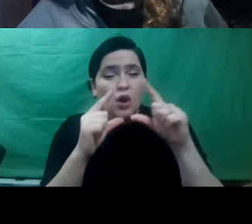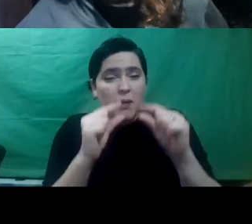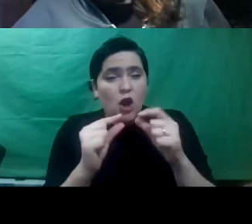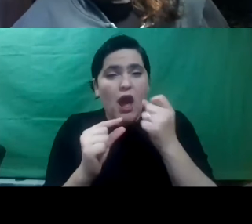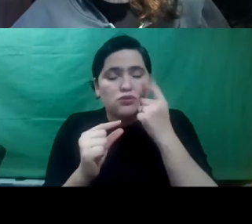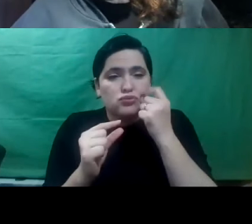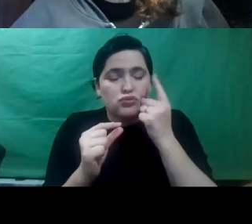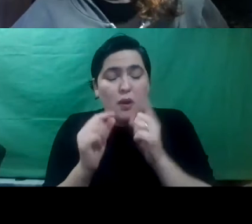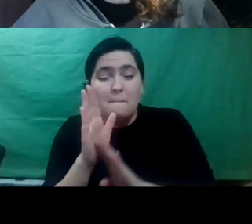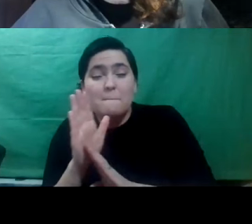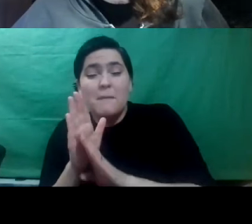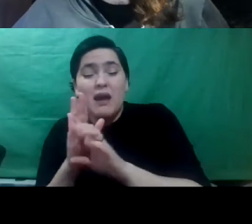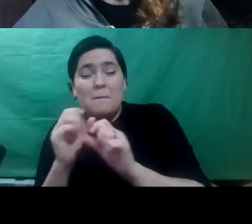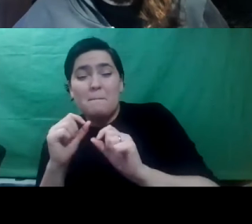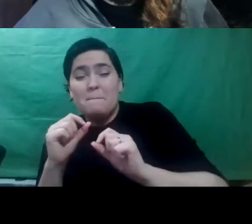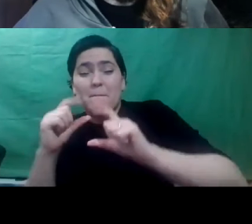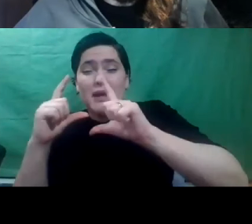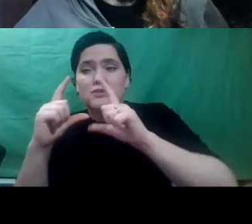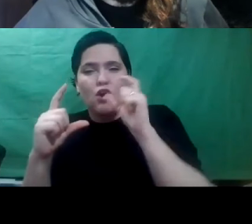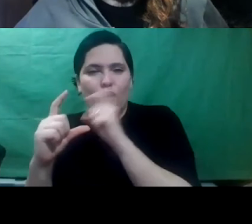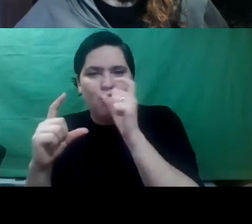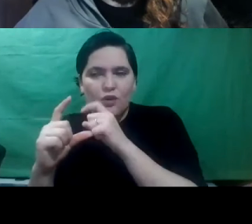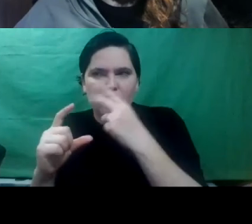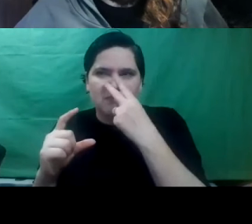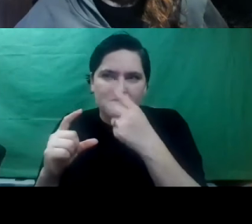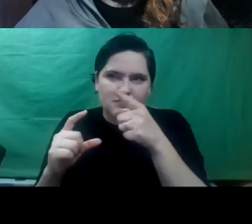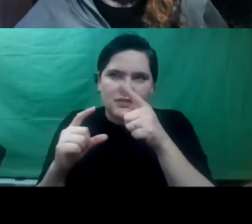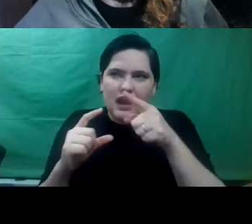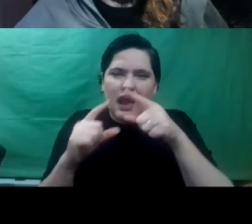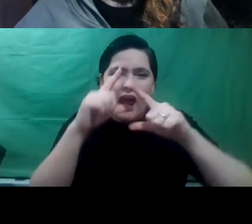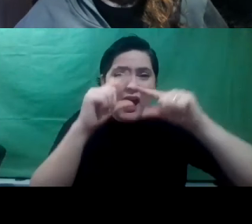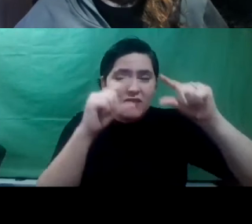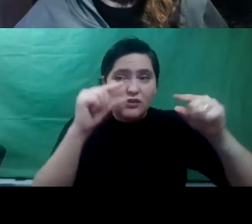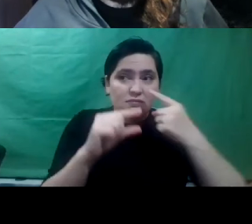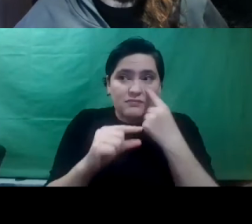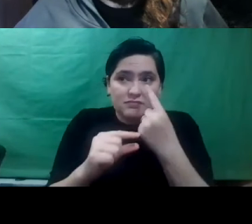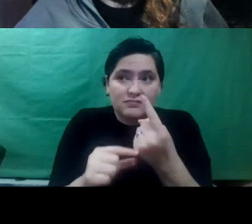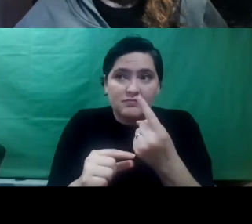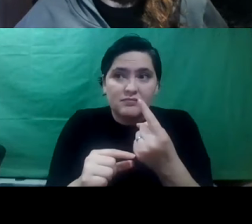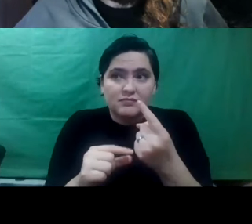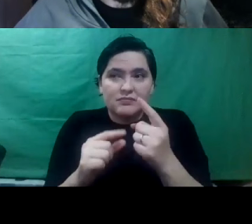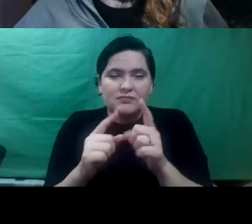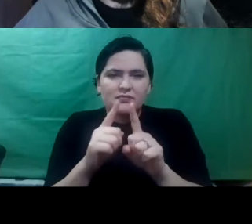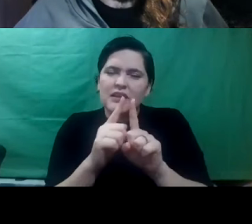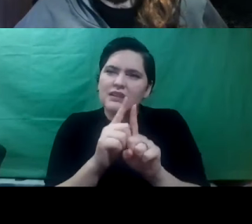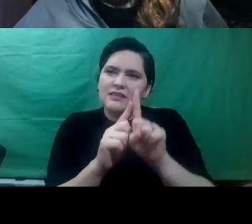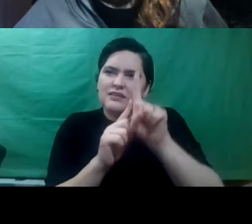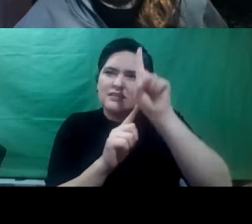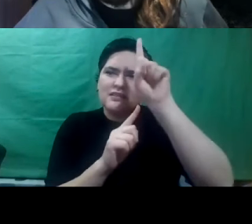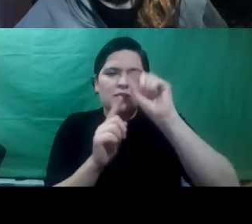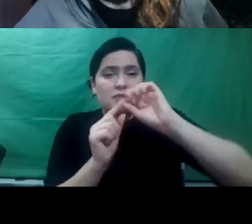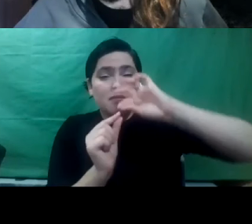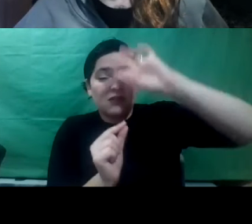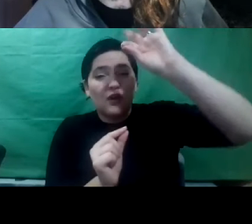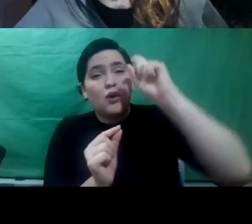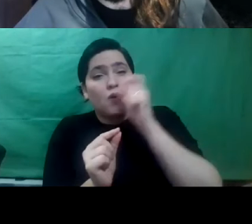entropía. Y lo que se muestra acá en este gráfico B, en la línea punteada roja, es la